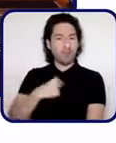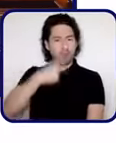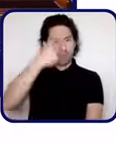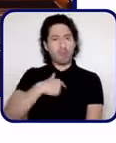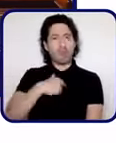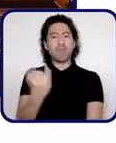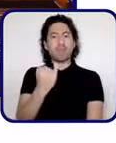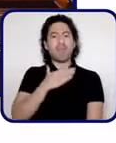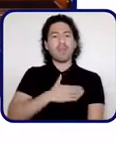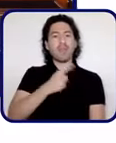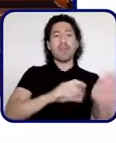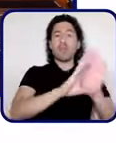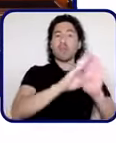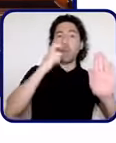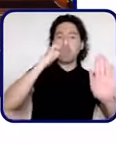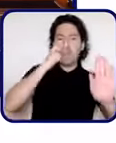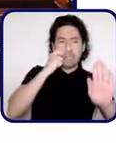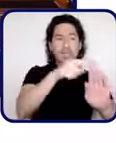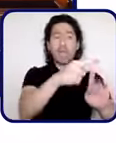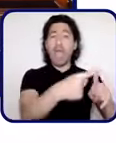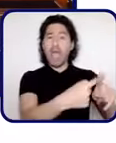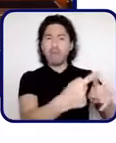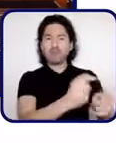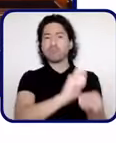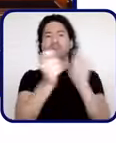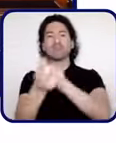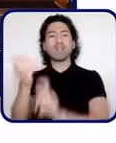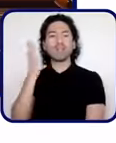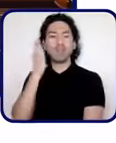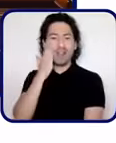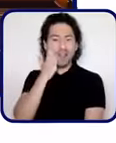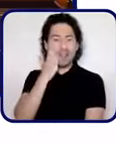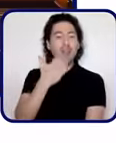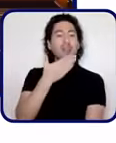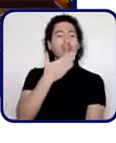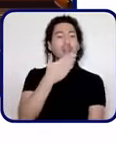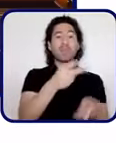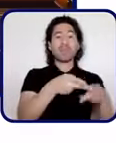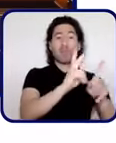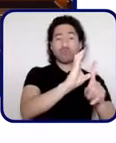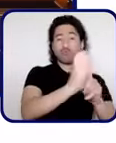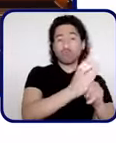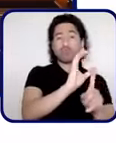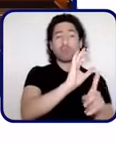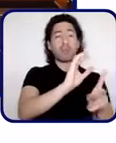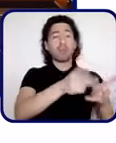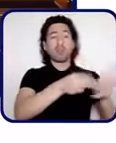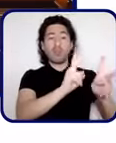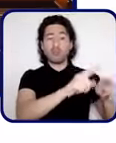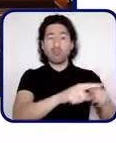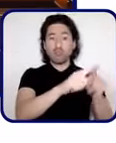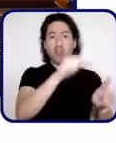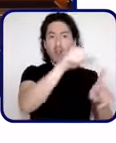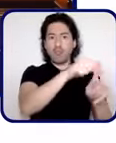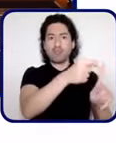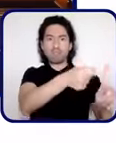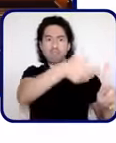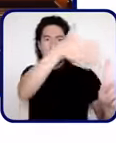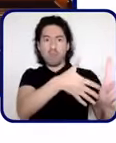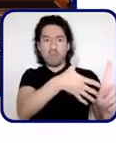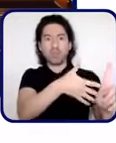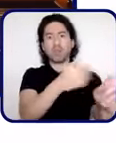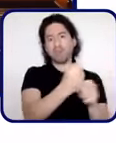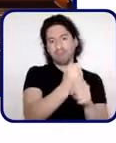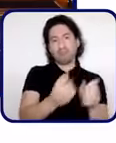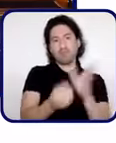Como independiente, quiero que esta constitución sea humanista, donde los abusos den paso a la solidaridad y donde los derechos sociales y culturales sean